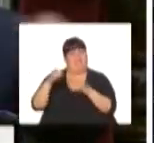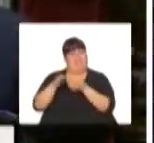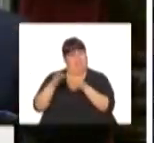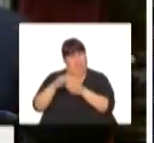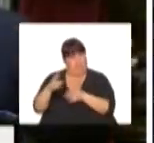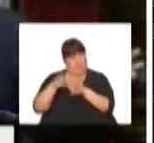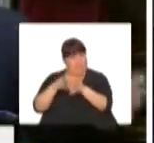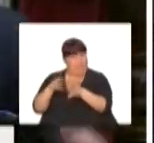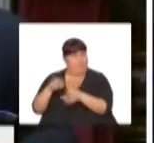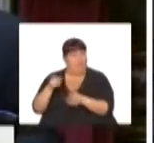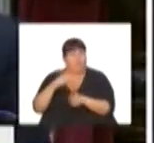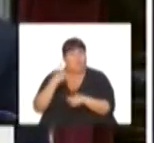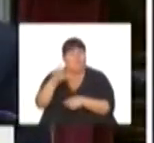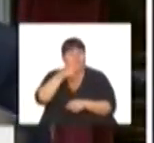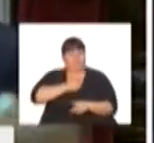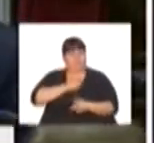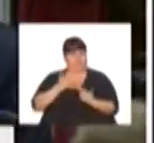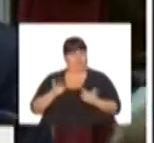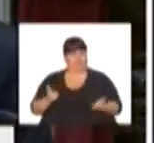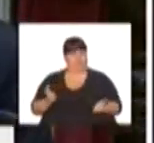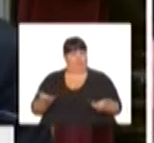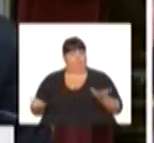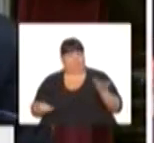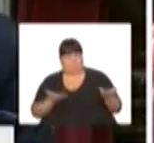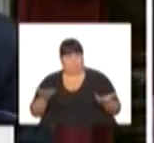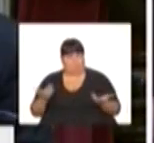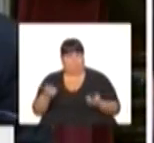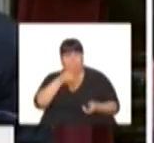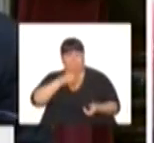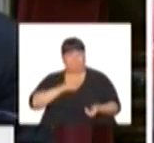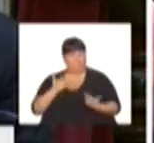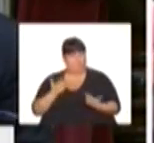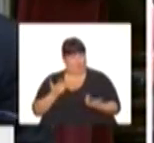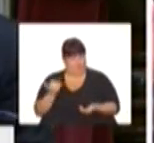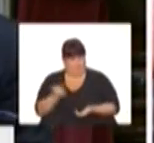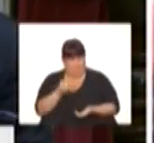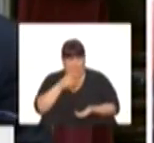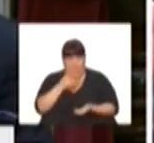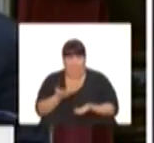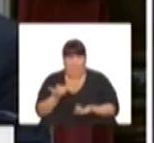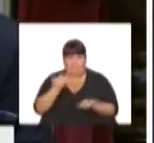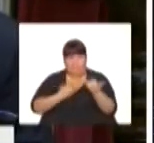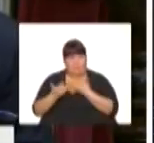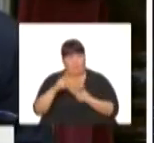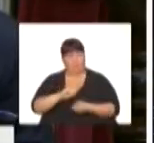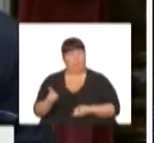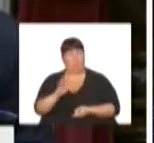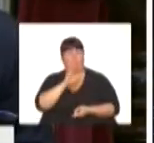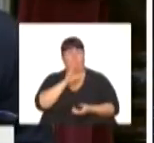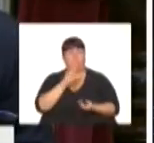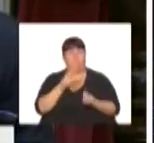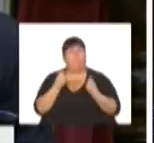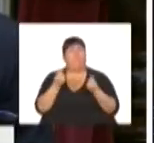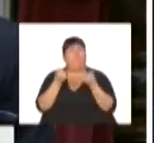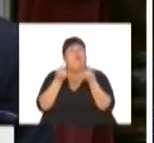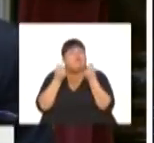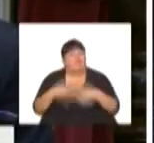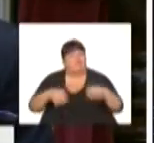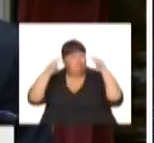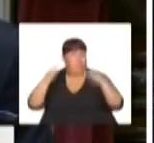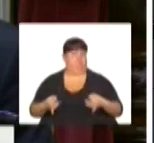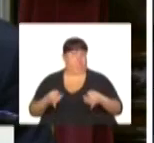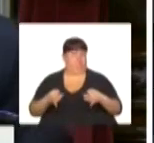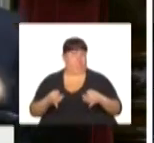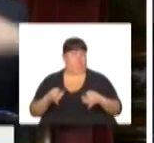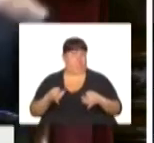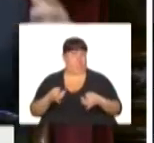muy novedosos. Uno hablando de las media pantalla, referido a una actitud